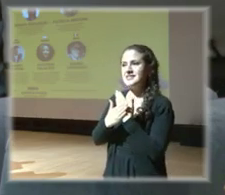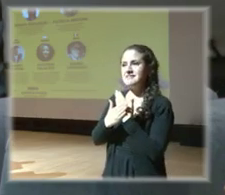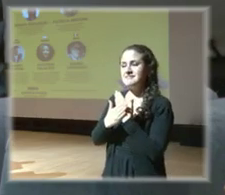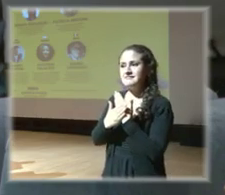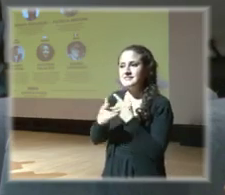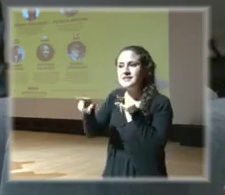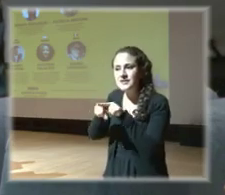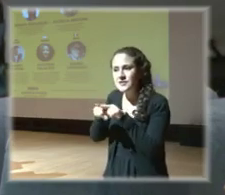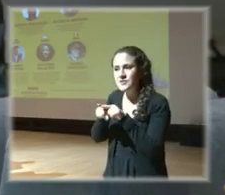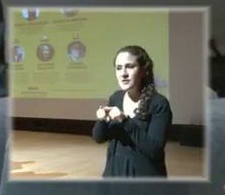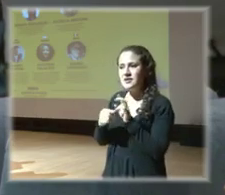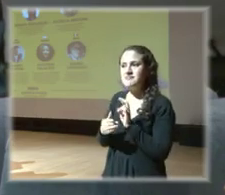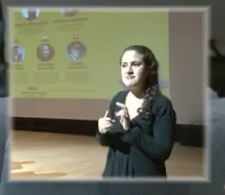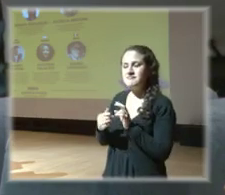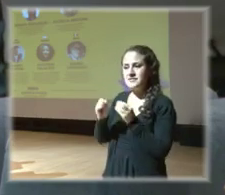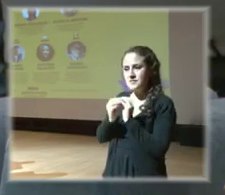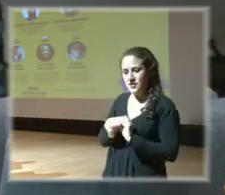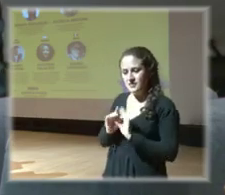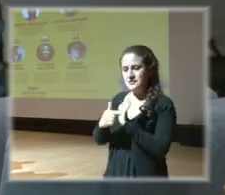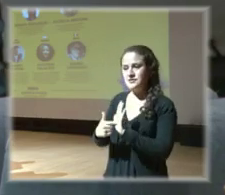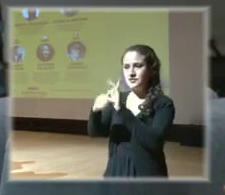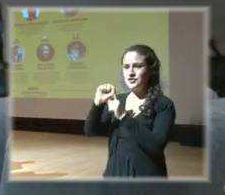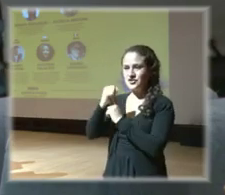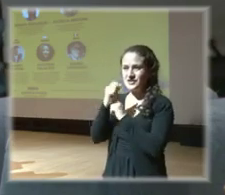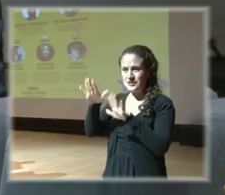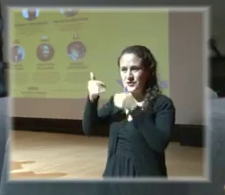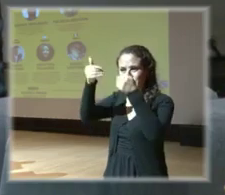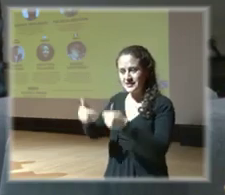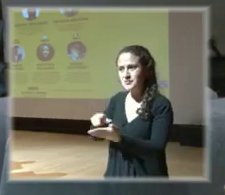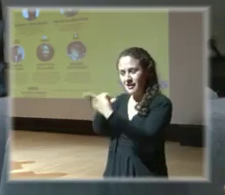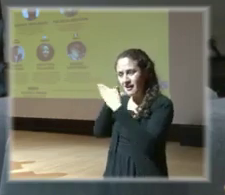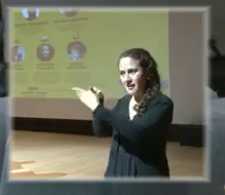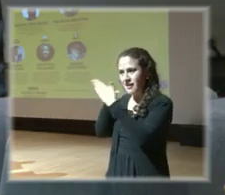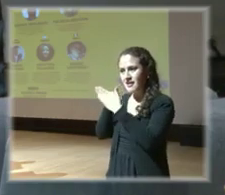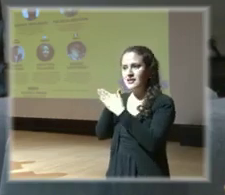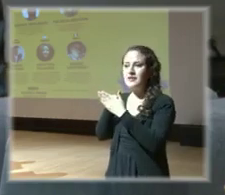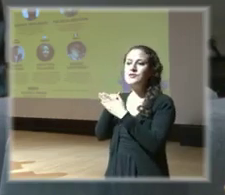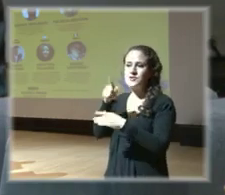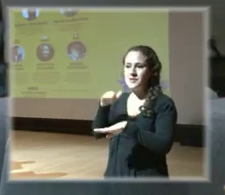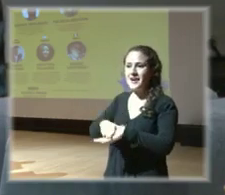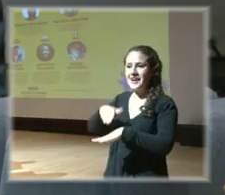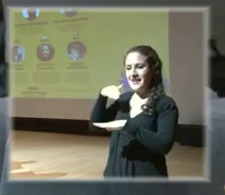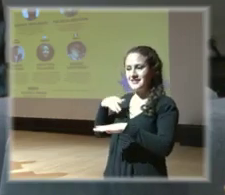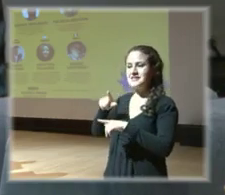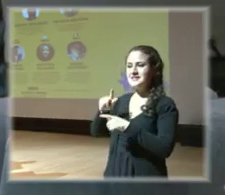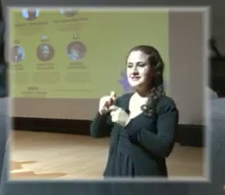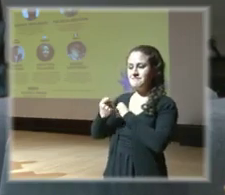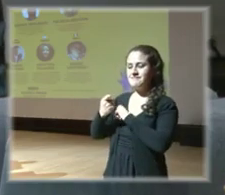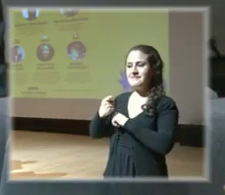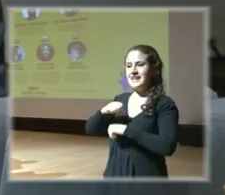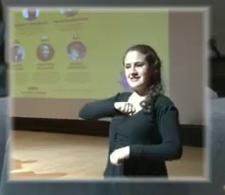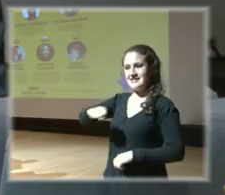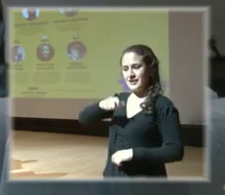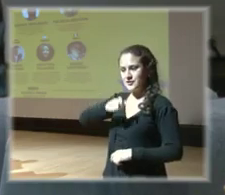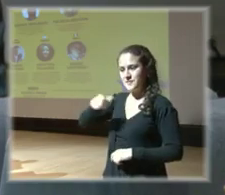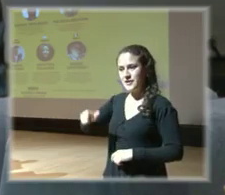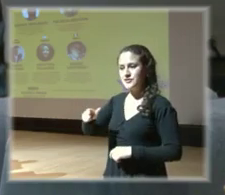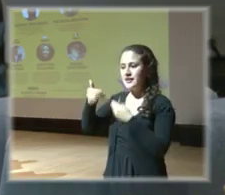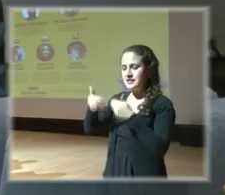que se denomina el modelo social de discapacidad, que no es más ni menos que la consecuencia de la reivindicación de derechos de las propias personas